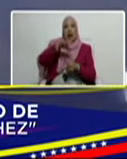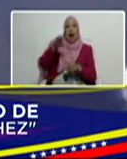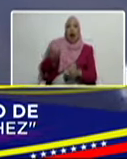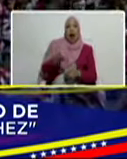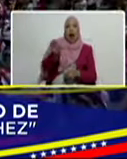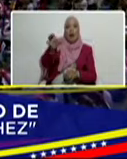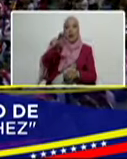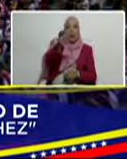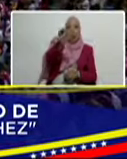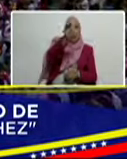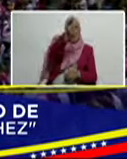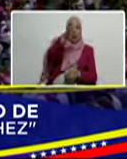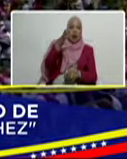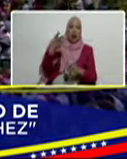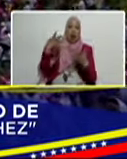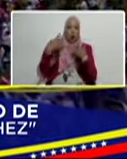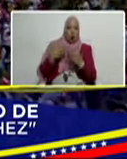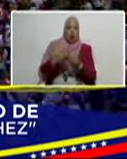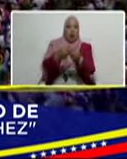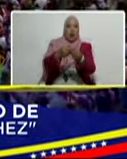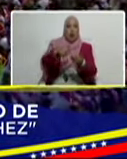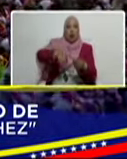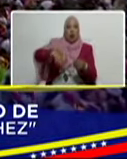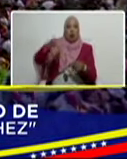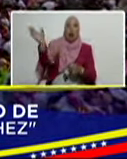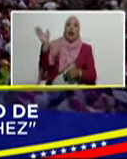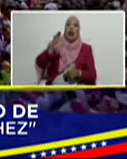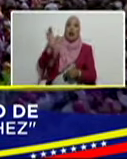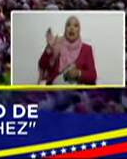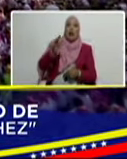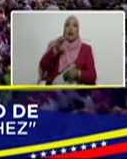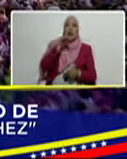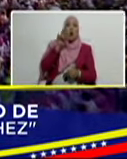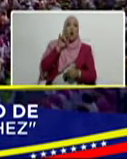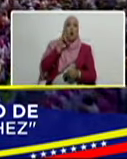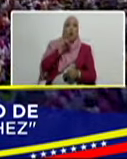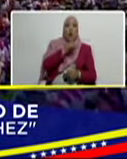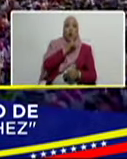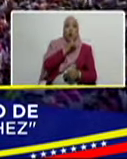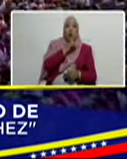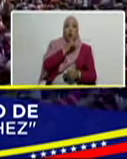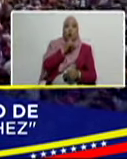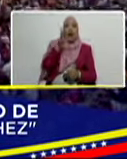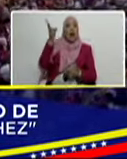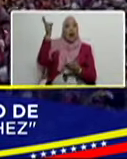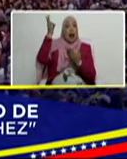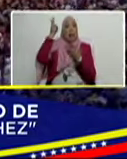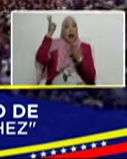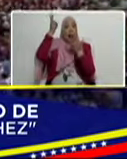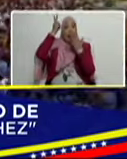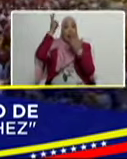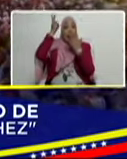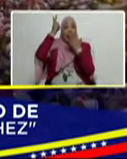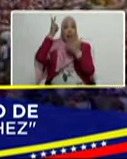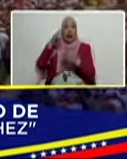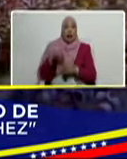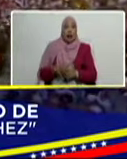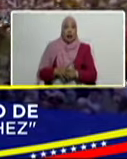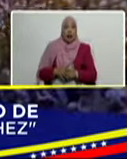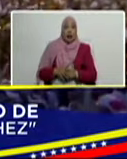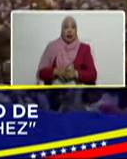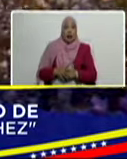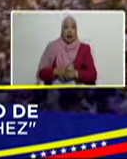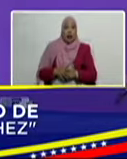la civilización humana en esta Caracas que lleva el nombre de los indios que fundaron y